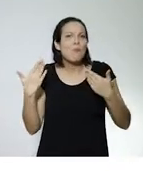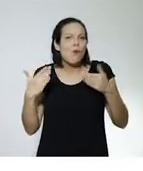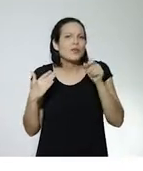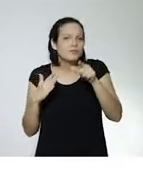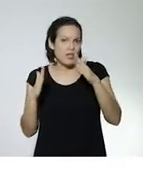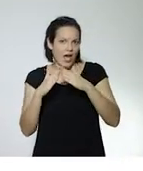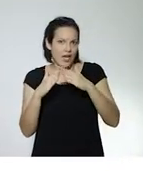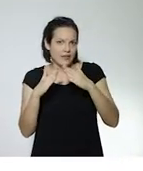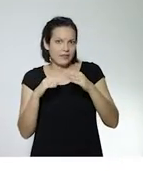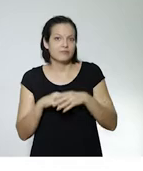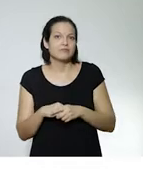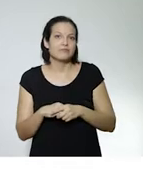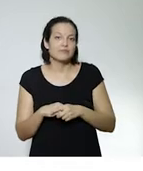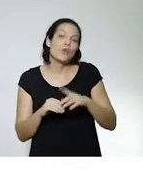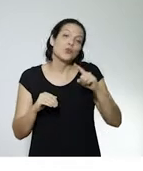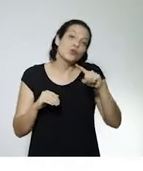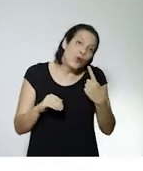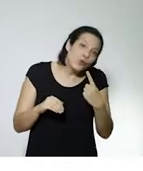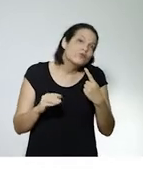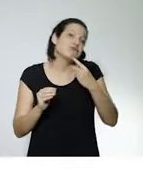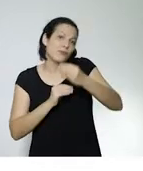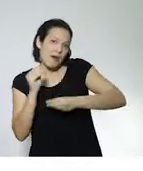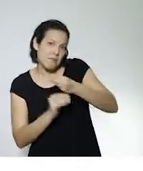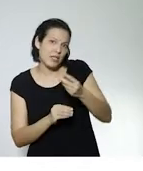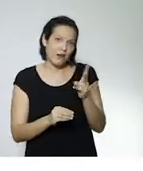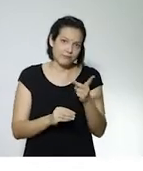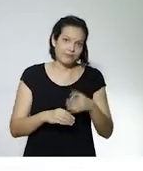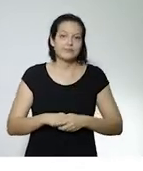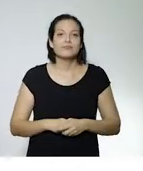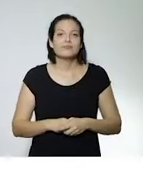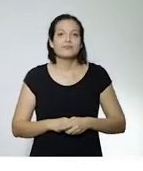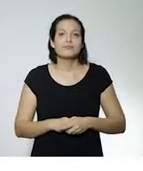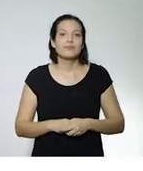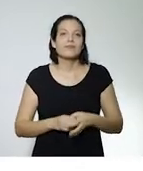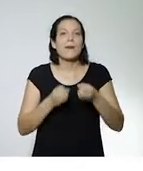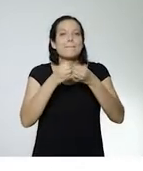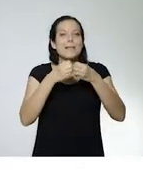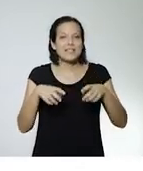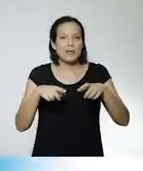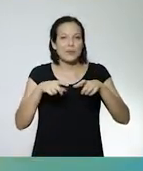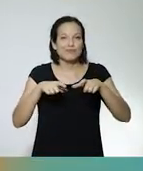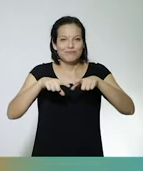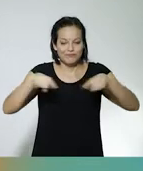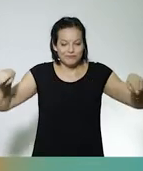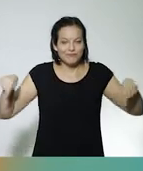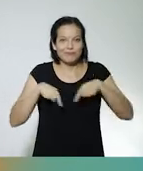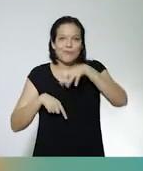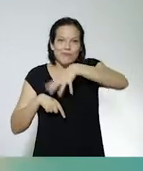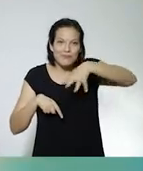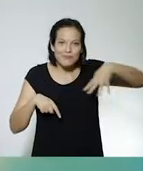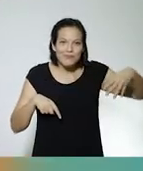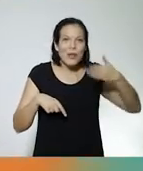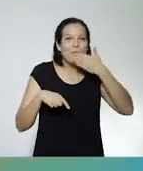sus casas, de manera individual o en familia. Comenzamos con una escalera hecha con cinta de papel